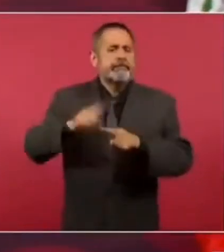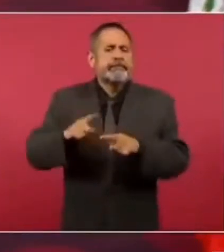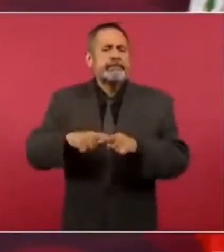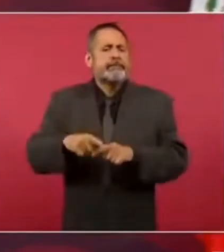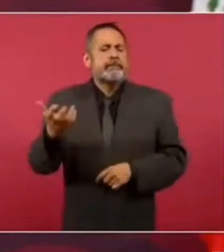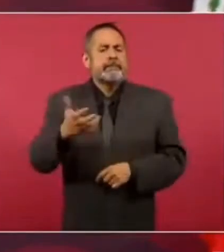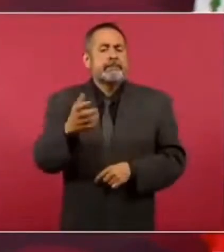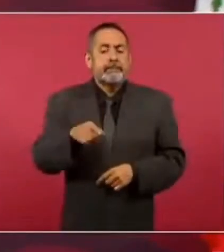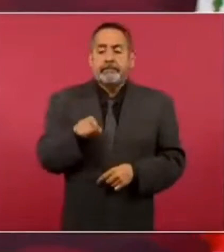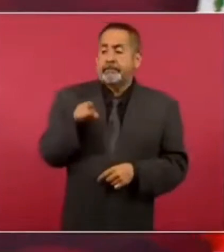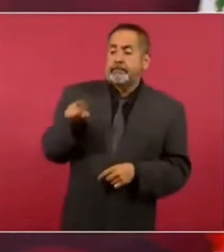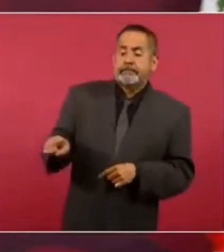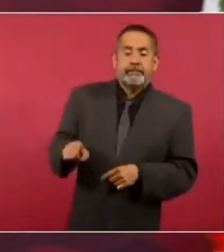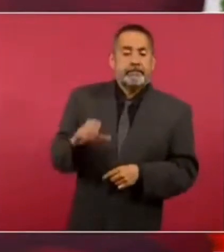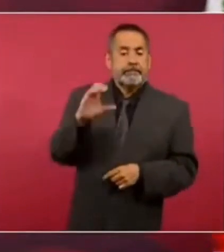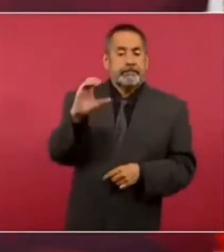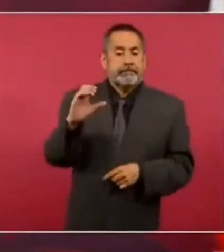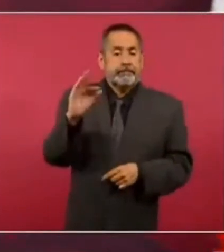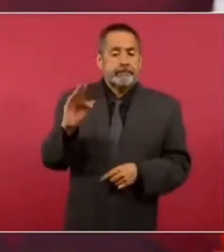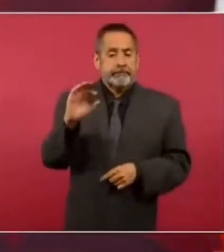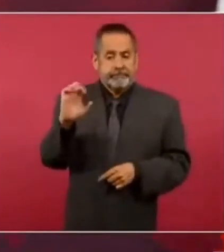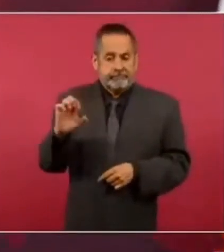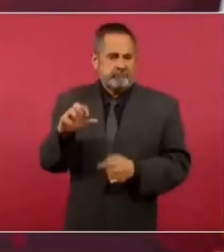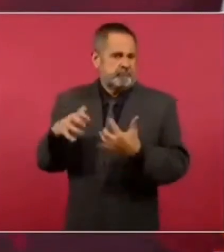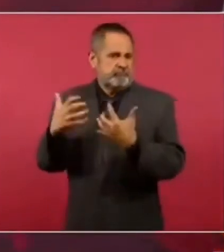generaba la Comisión Federal de Electricidad,